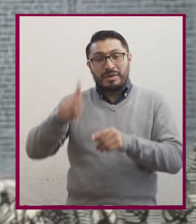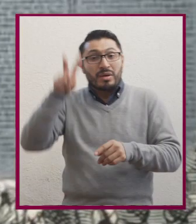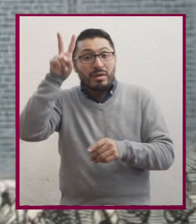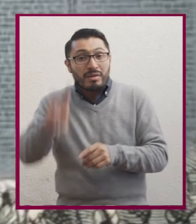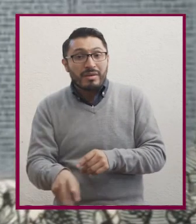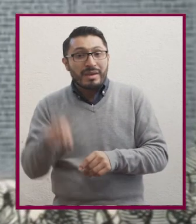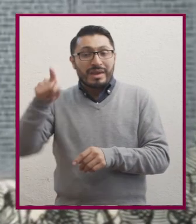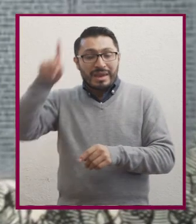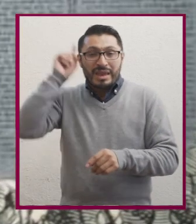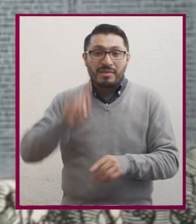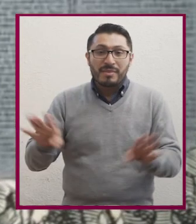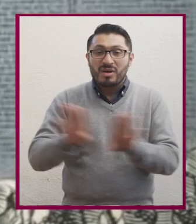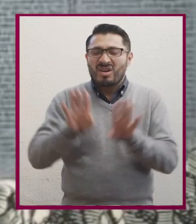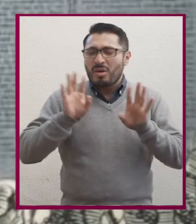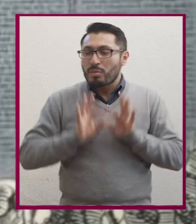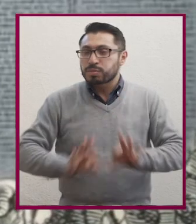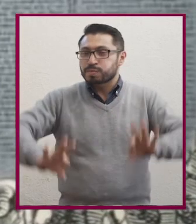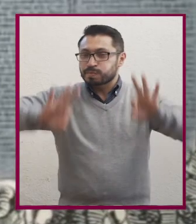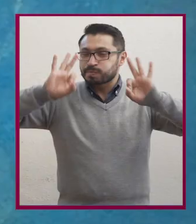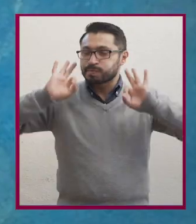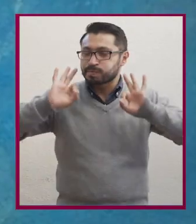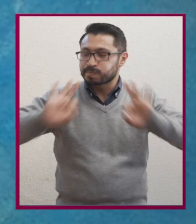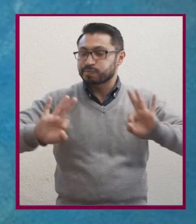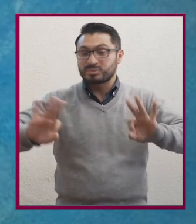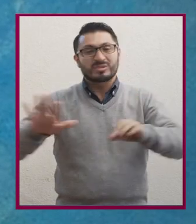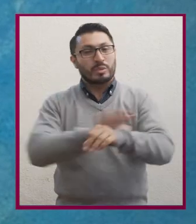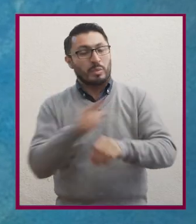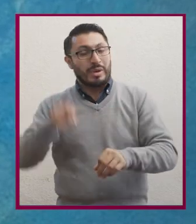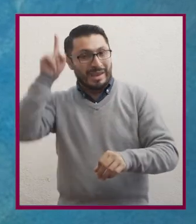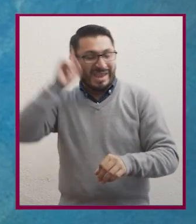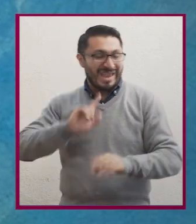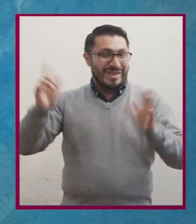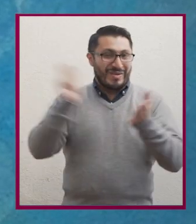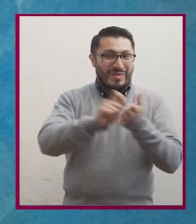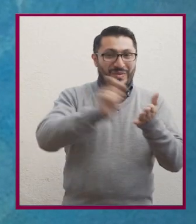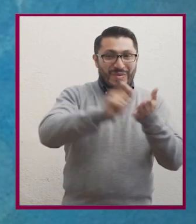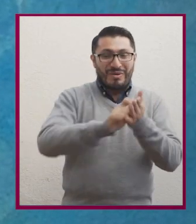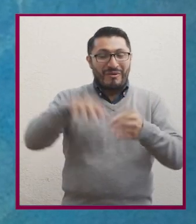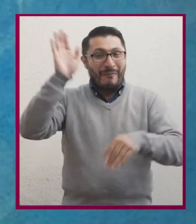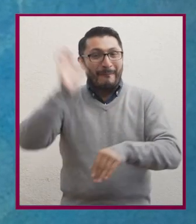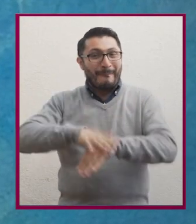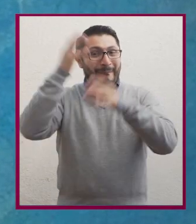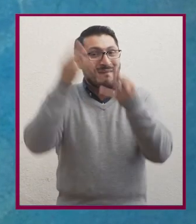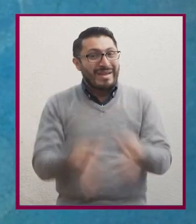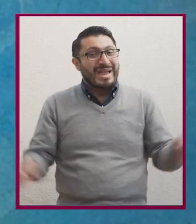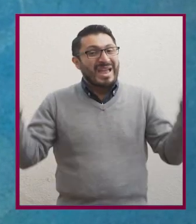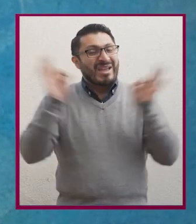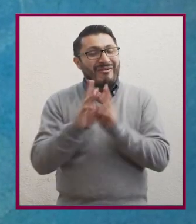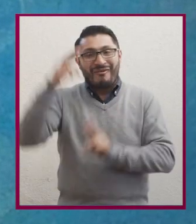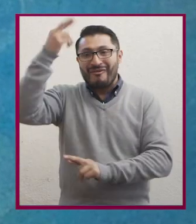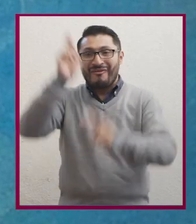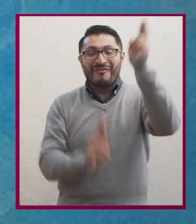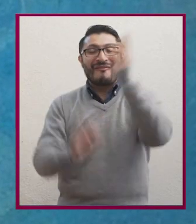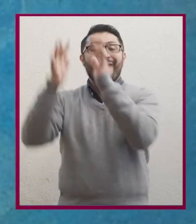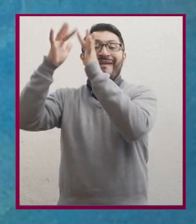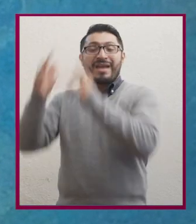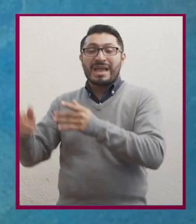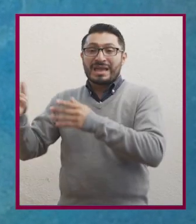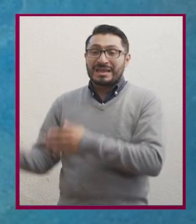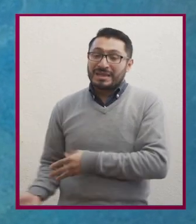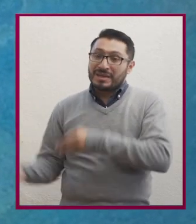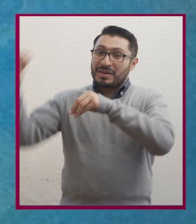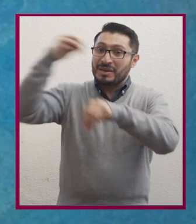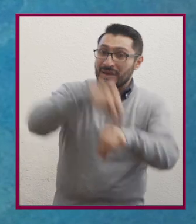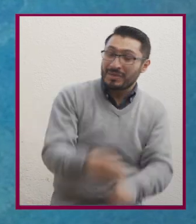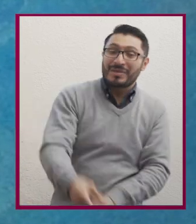realidad fue algo absolutamente audaz, pues al hacerlo, tomó el escrito más importante de la Revolución Francesa y lo aplicó